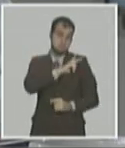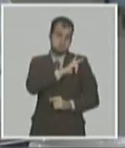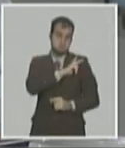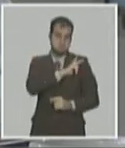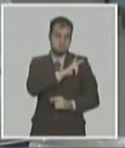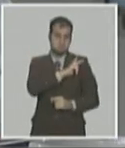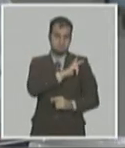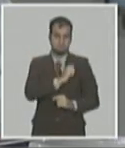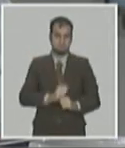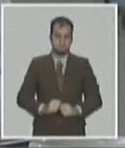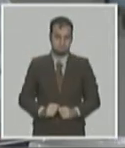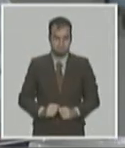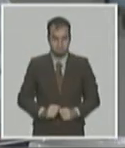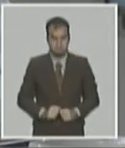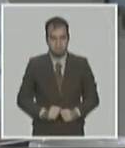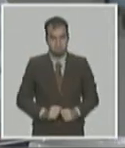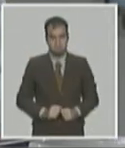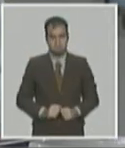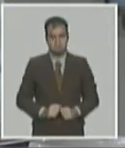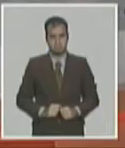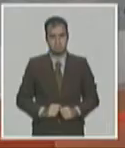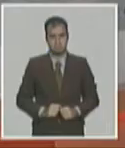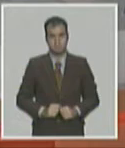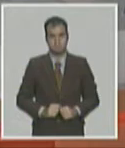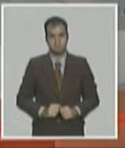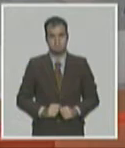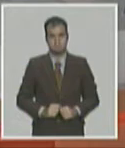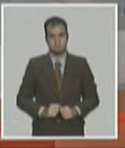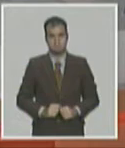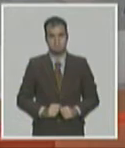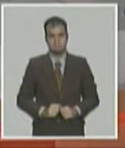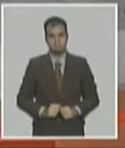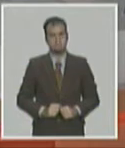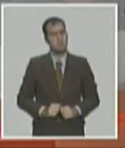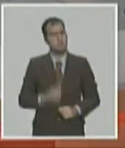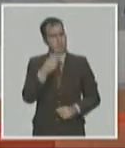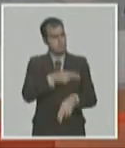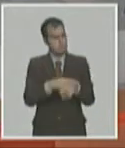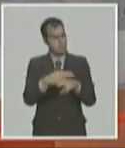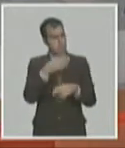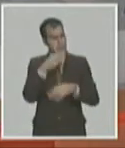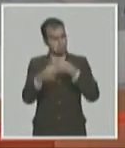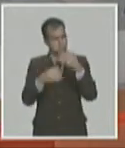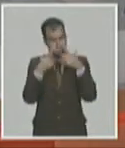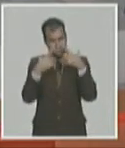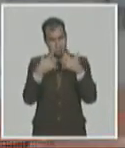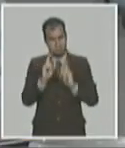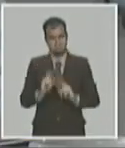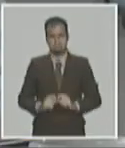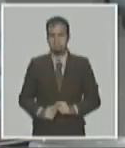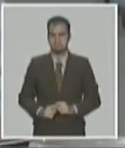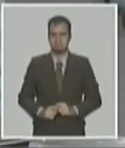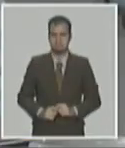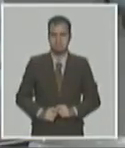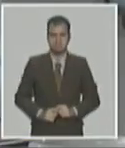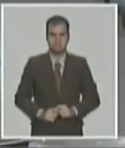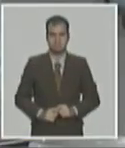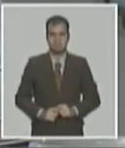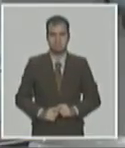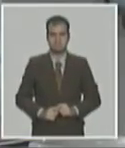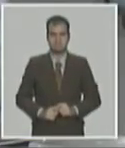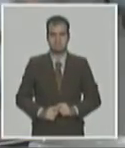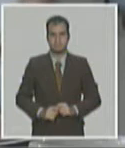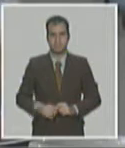del comité provincial del partido. Pero hay una anécdota interesante. Un día, en ese proceso de tránsito